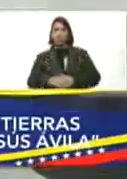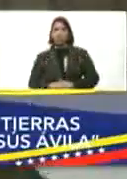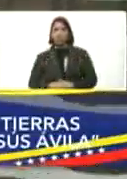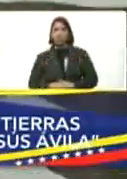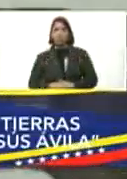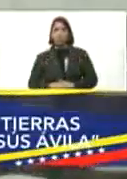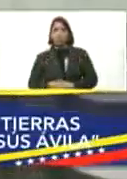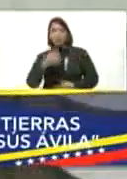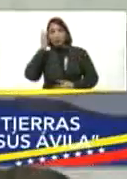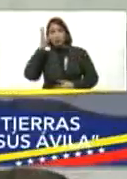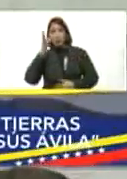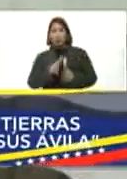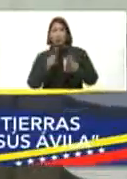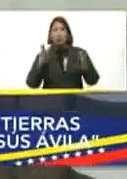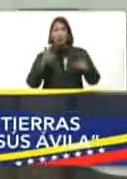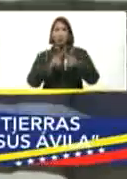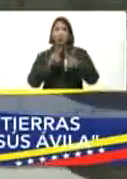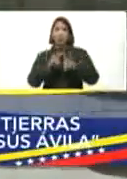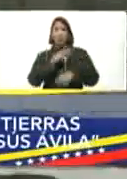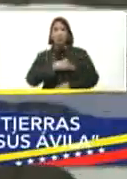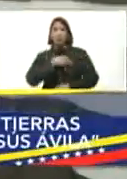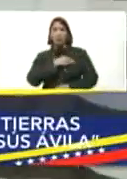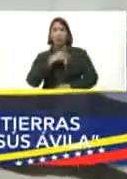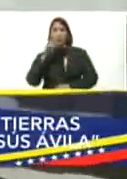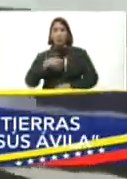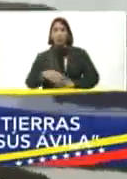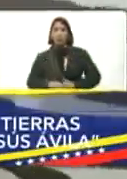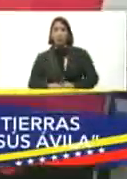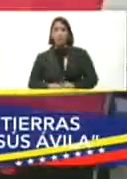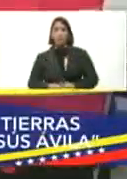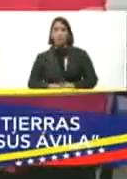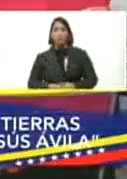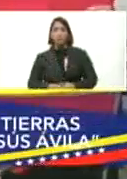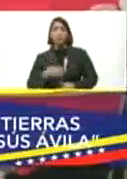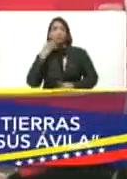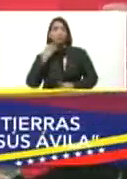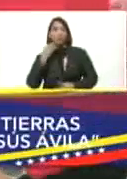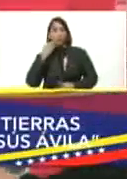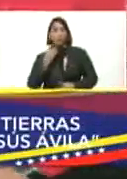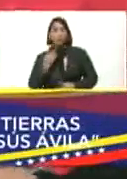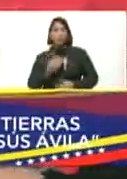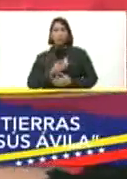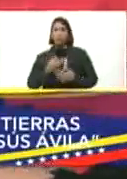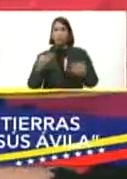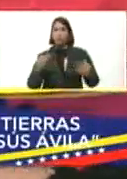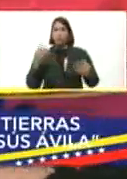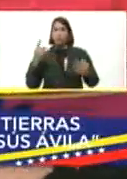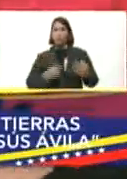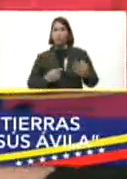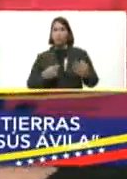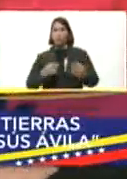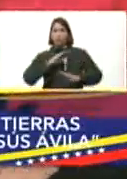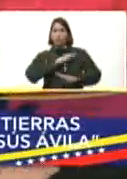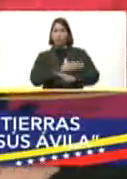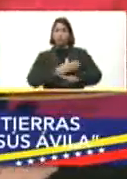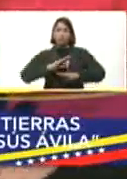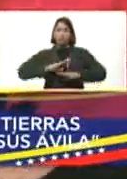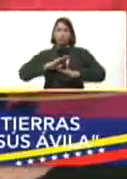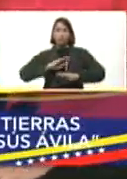ser el creador de esta gran misión. Esta experiencia ha sido maravillosa, porque el poder popular se ha empoderado